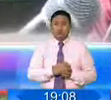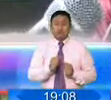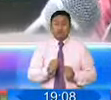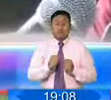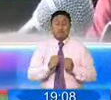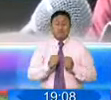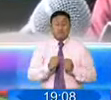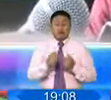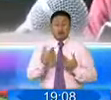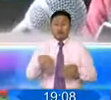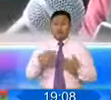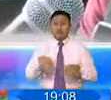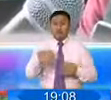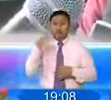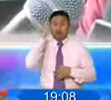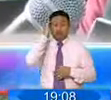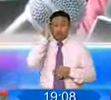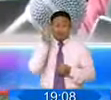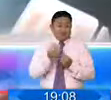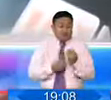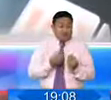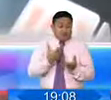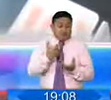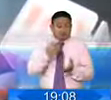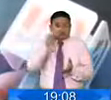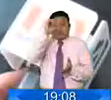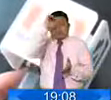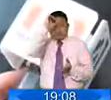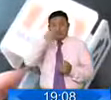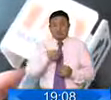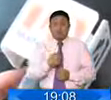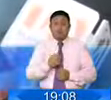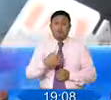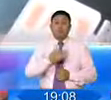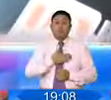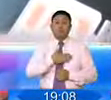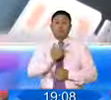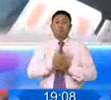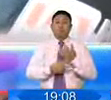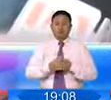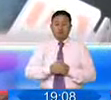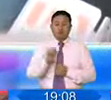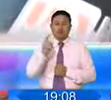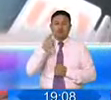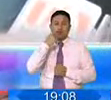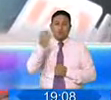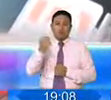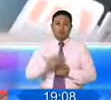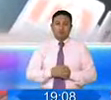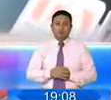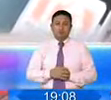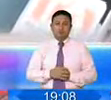un momento de angustia, no sabíamos ni qué hacer. Es mi hijo, es él. El único varón que tengo y